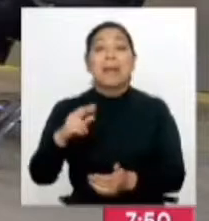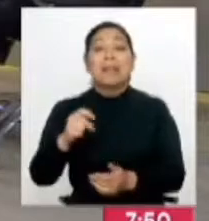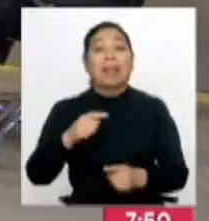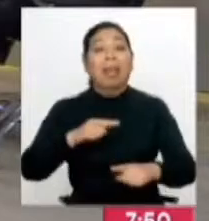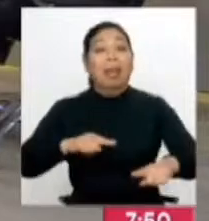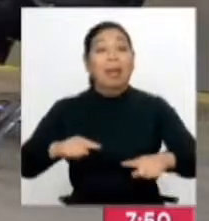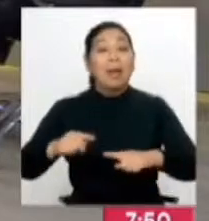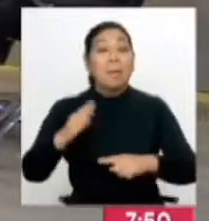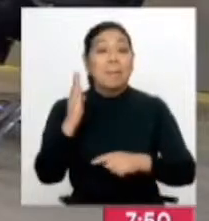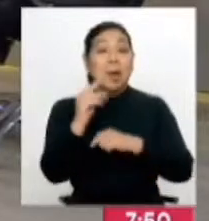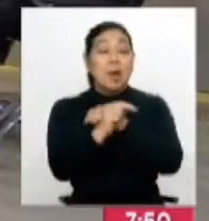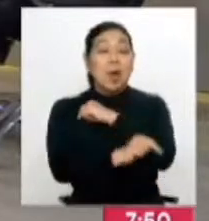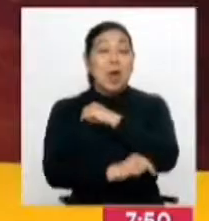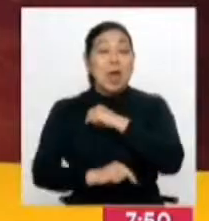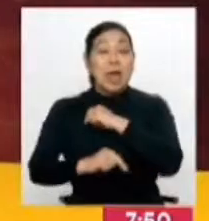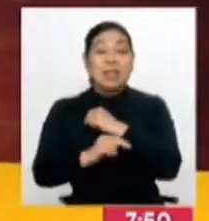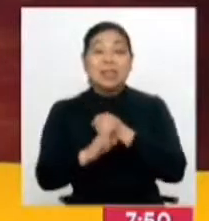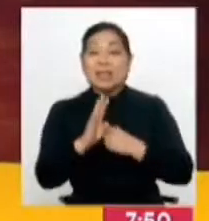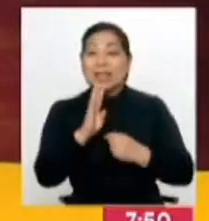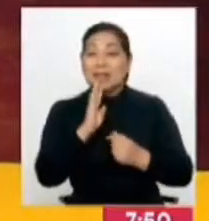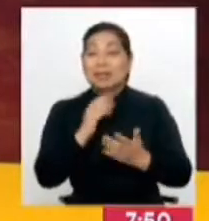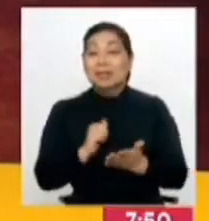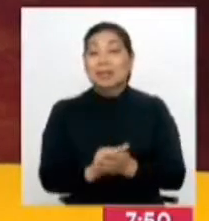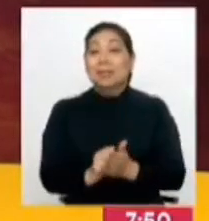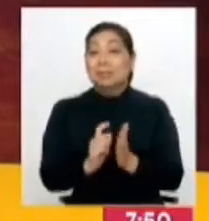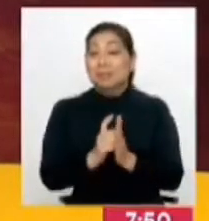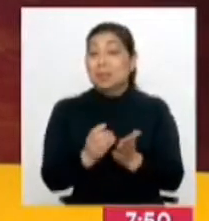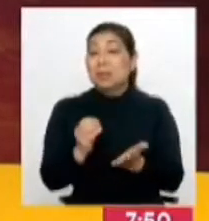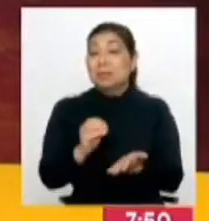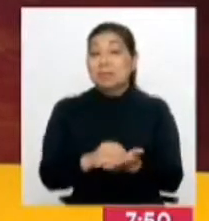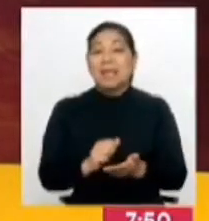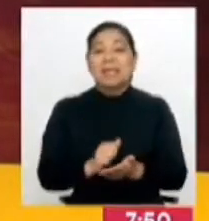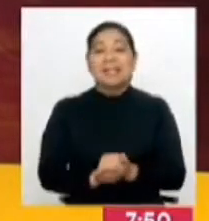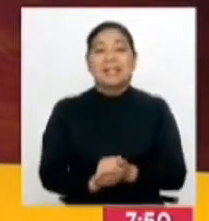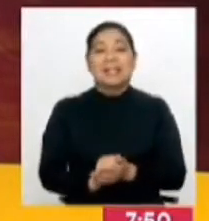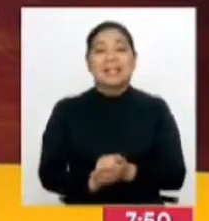Sternberg, gerente general del Banco de la Nación, estuvo con nosotros. Tenemos unos minutos más todavía. Esta es la edición matinal de TV.